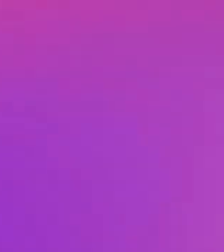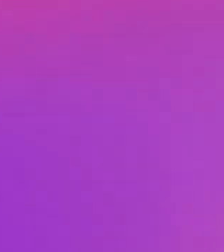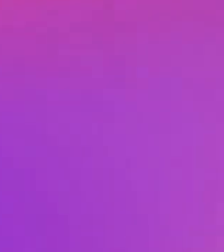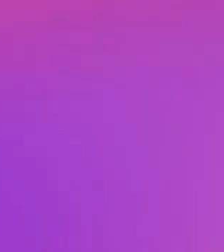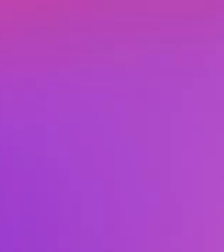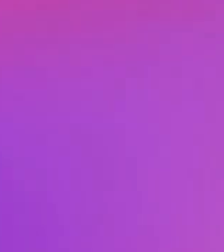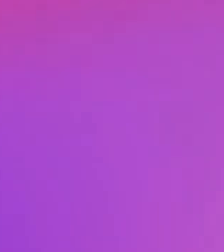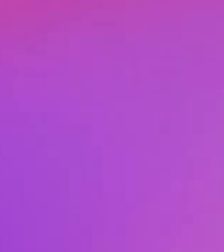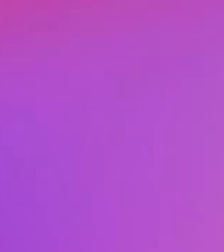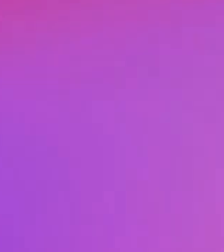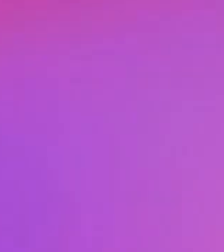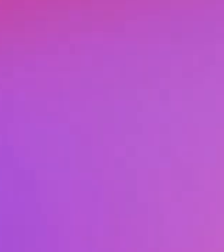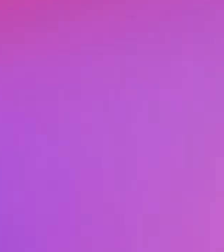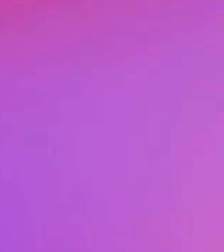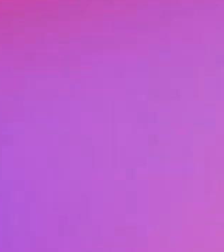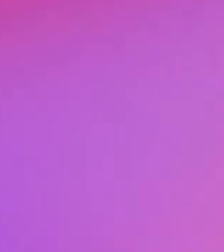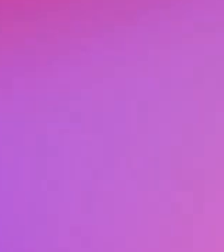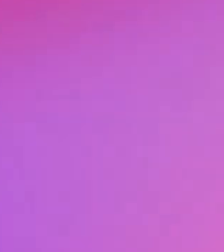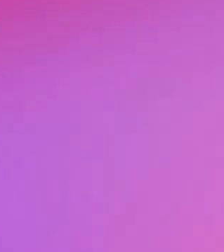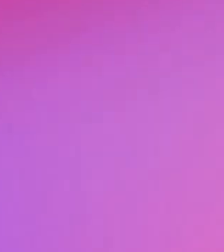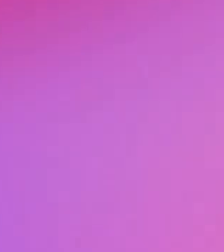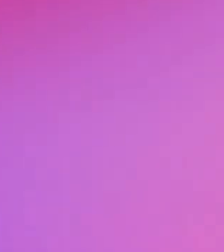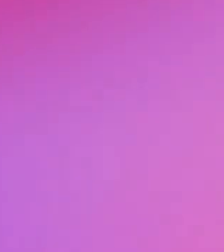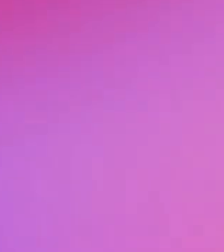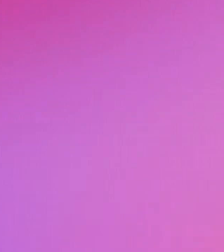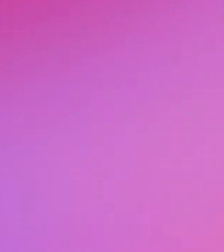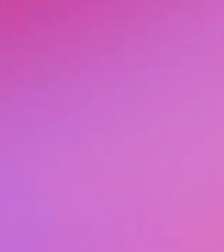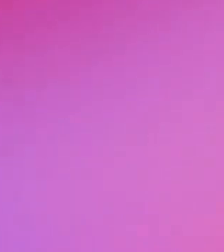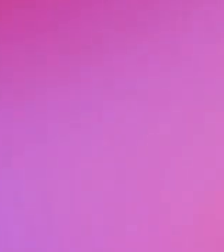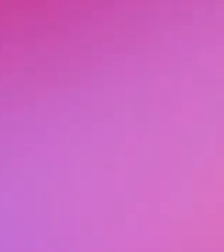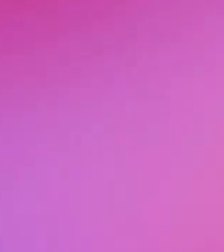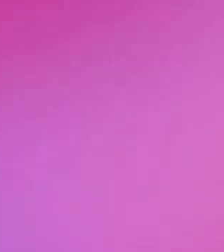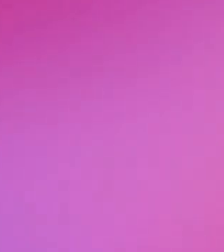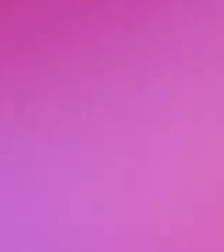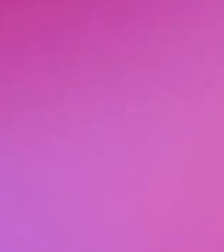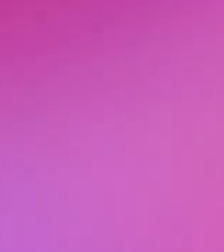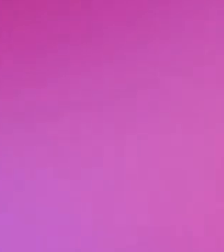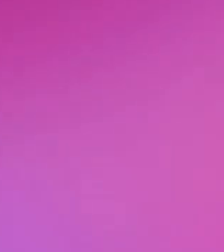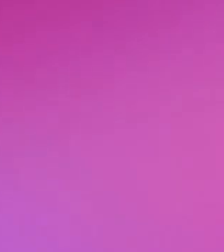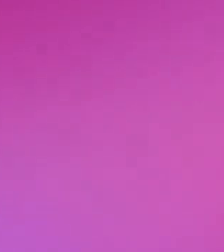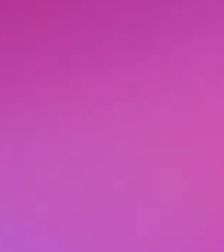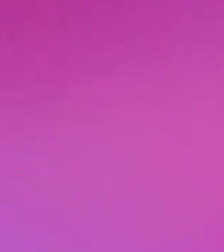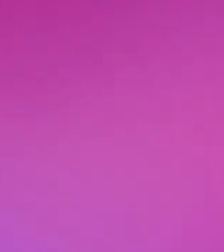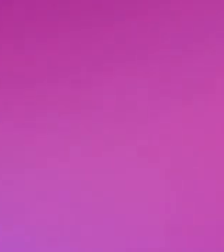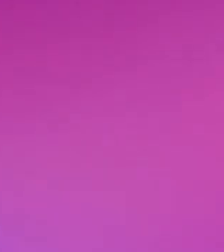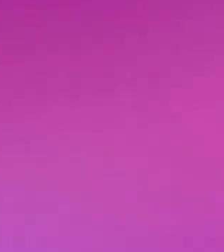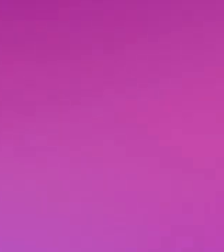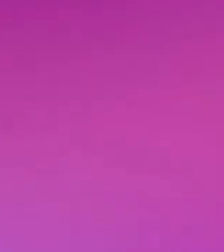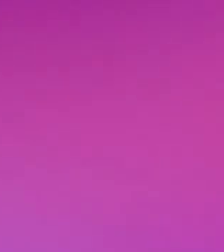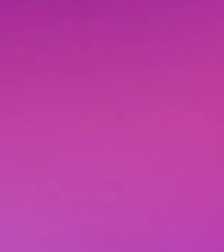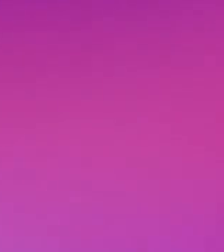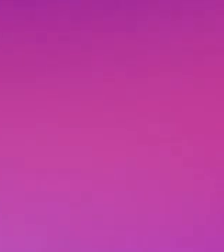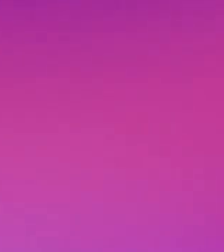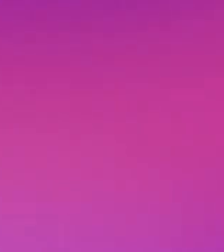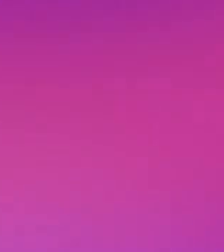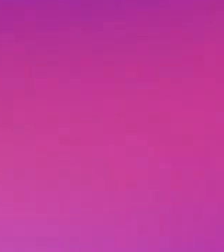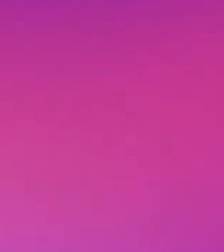23. Si requieres consultar los libros de texto en versión digital, recuerda que los puedes encontrar en la